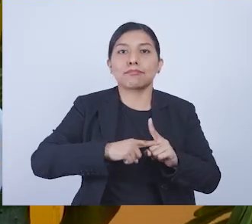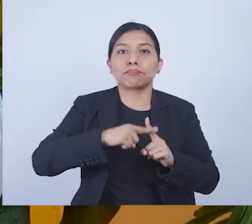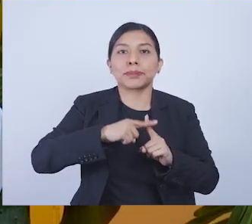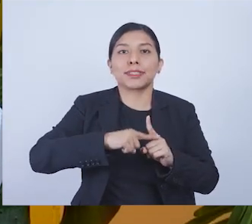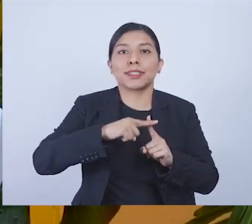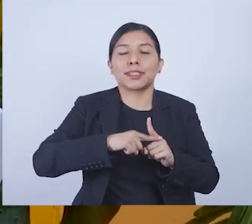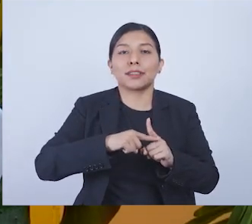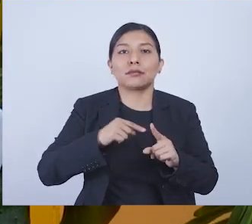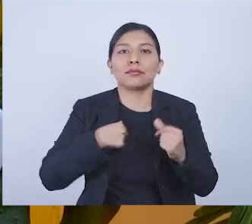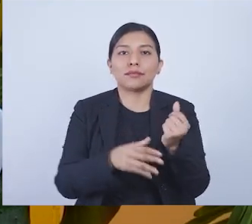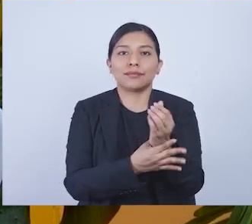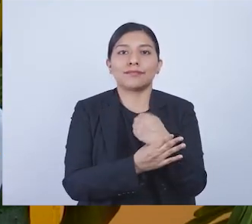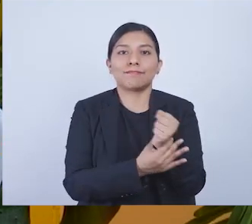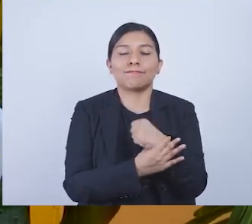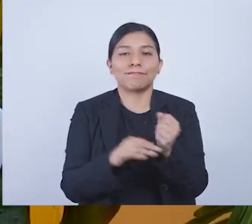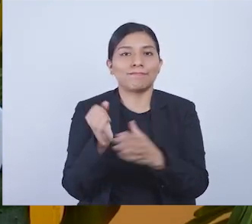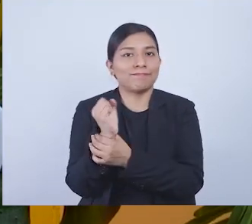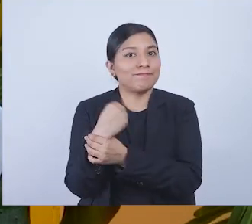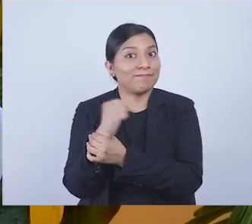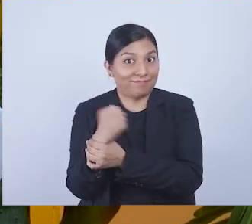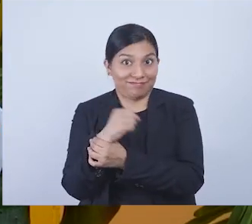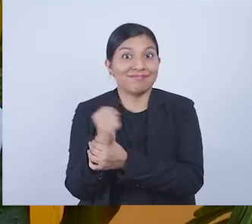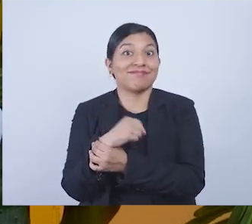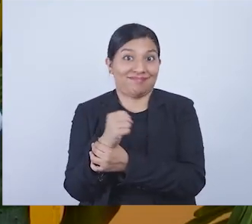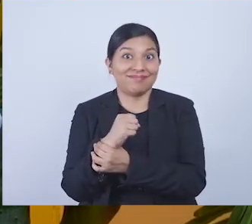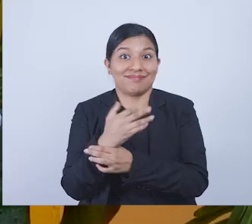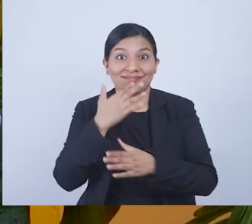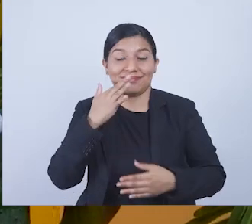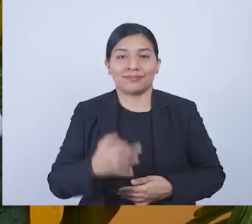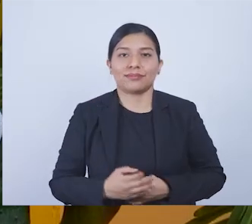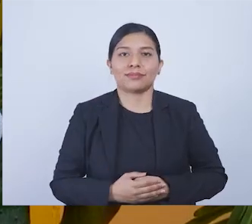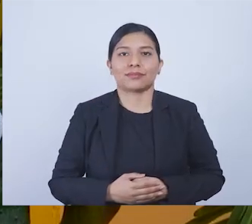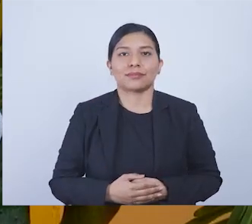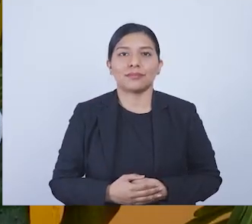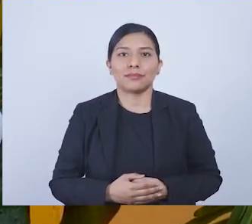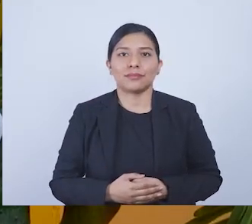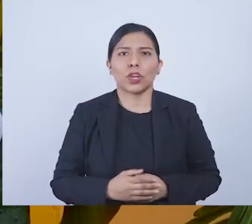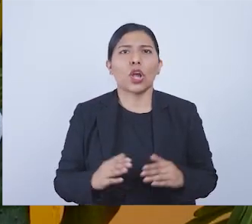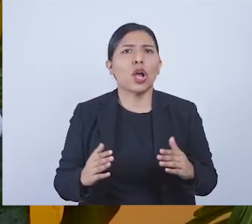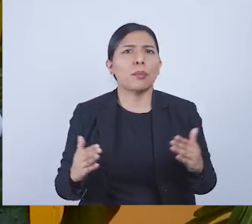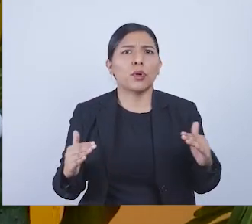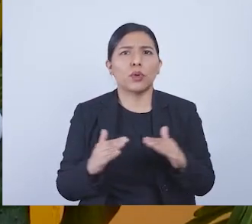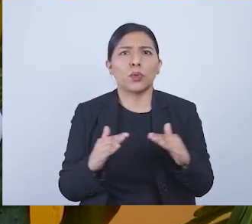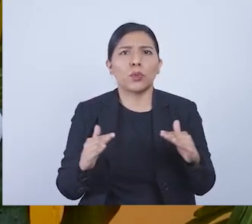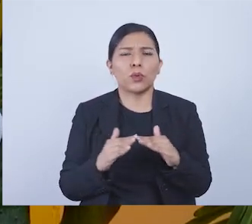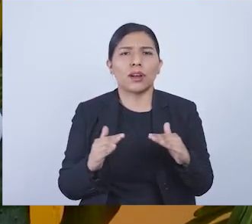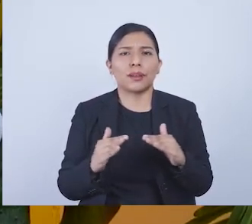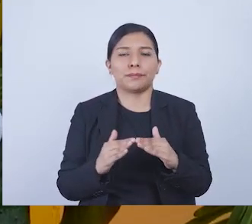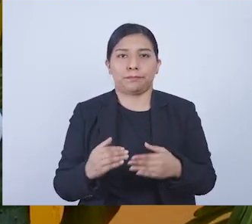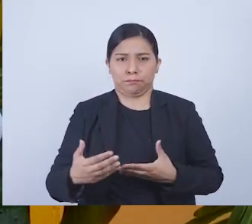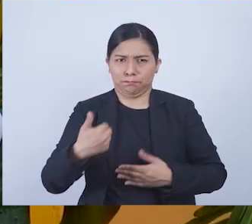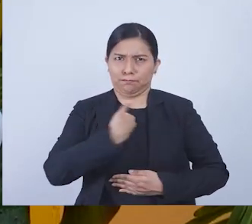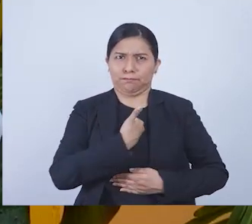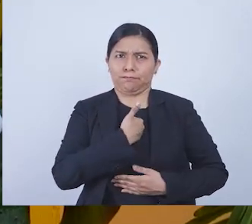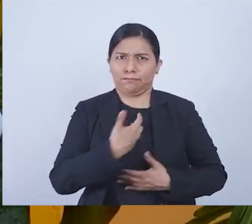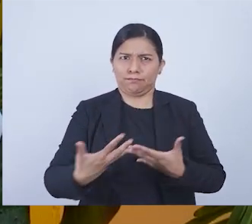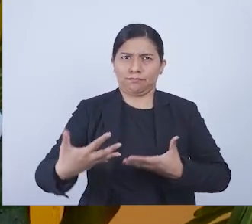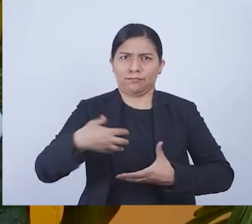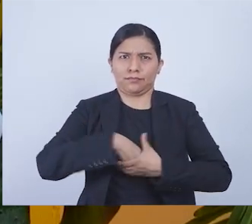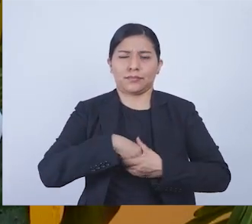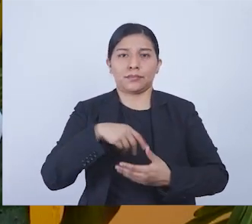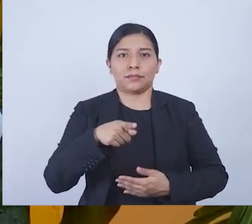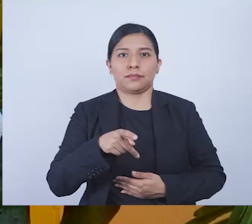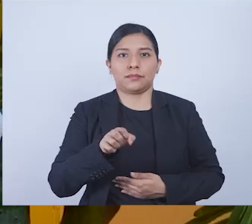la psicomotricidad que se ha hablado tanto y tan bien, y como de la propiocepción. La